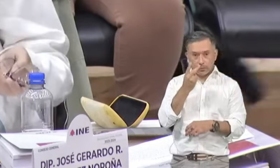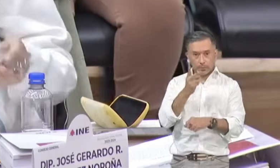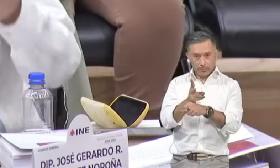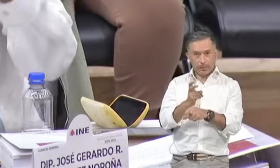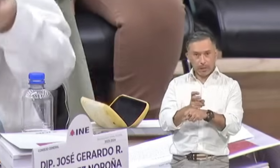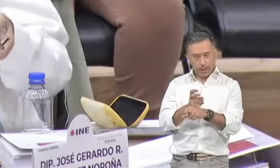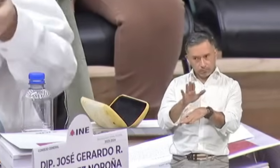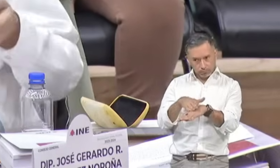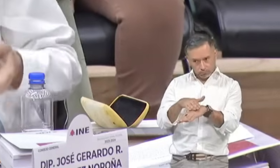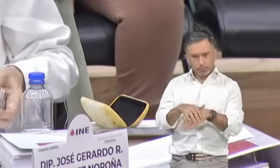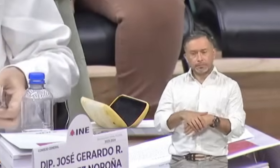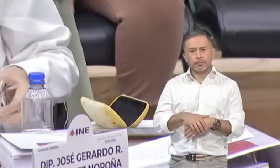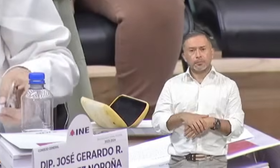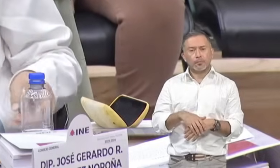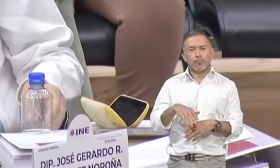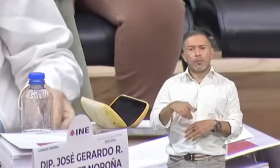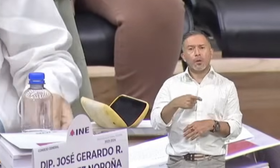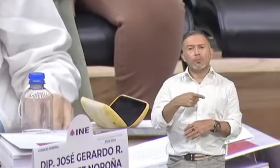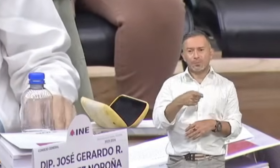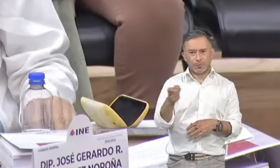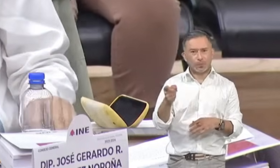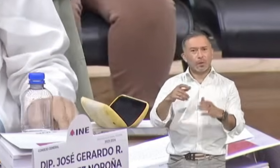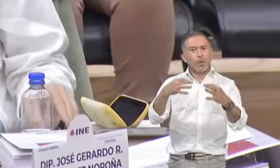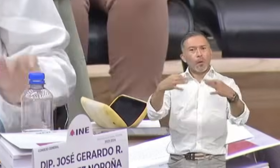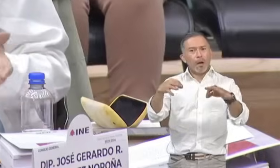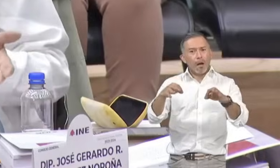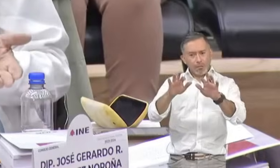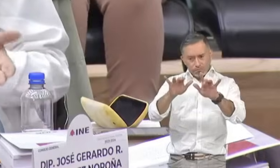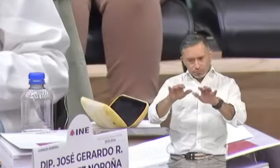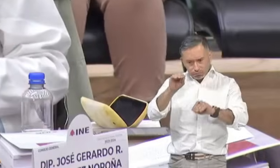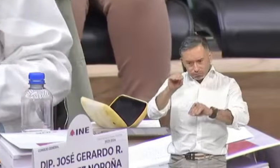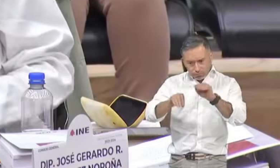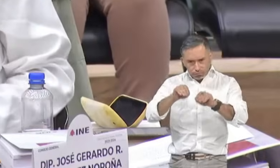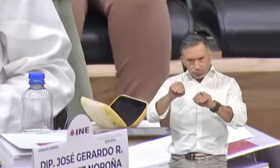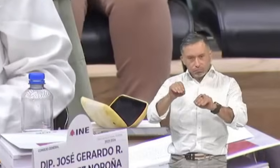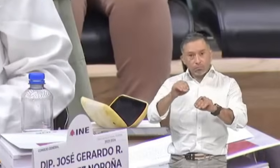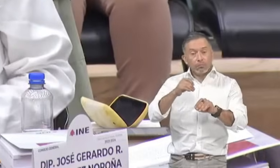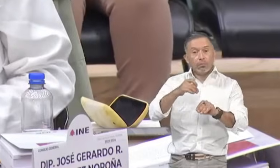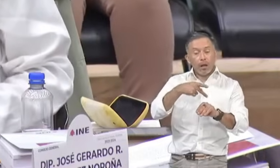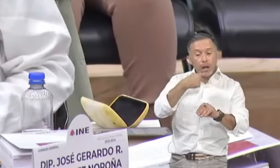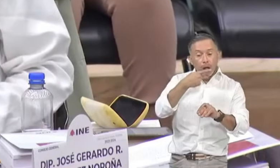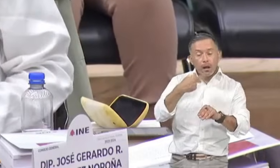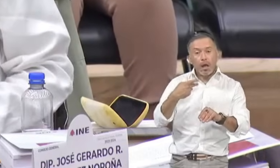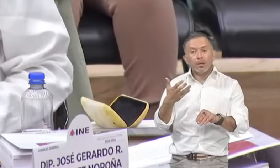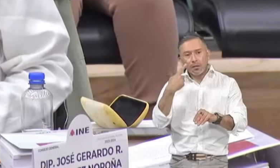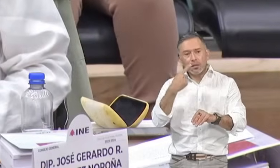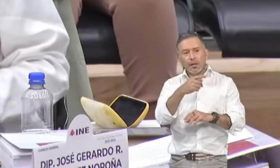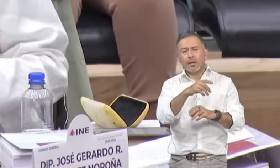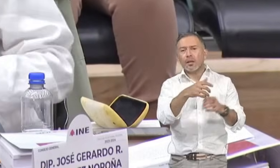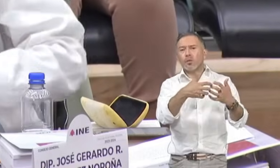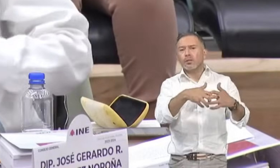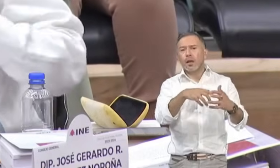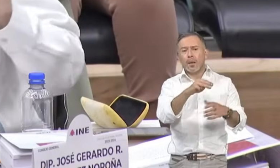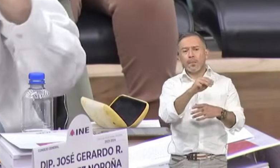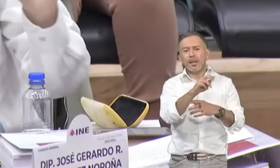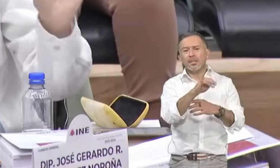siendo congruentes con todo lo que expusieron en su documento, pues dejen de difundir la encuestadora de Massive Caller, que no